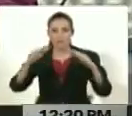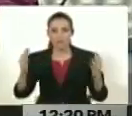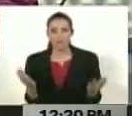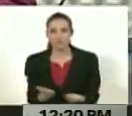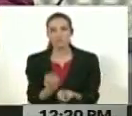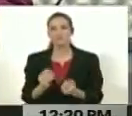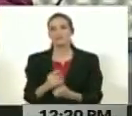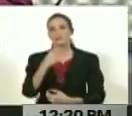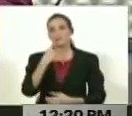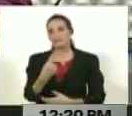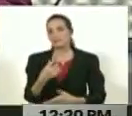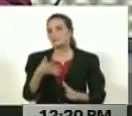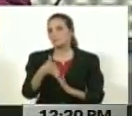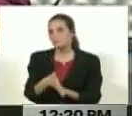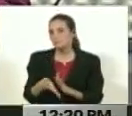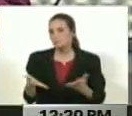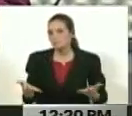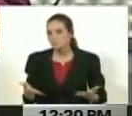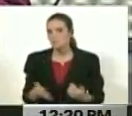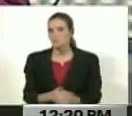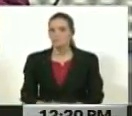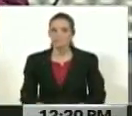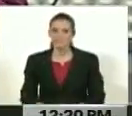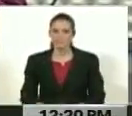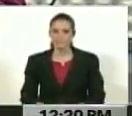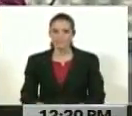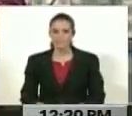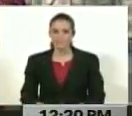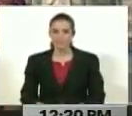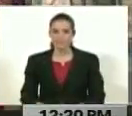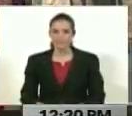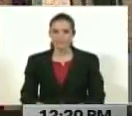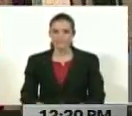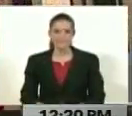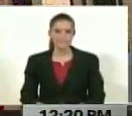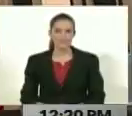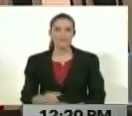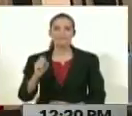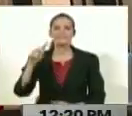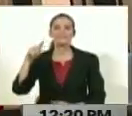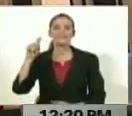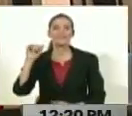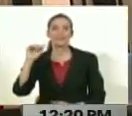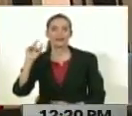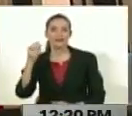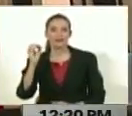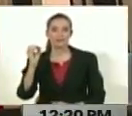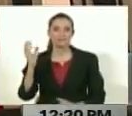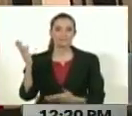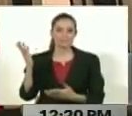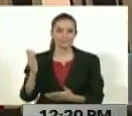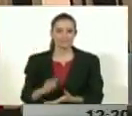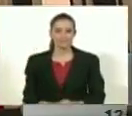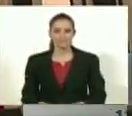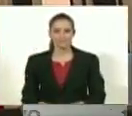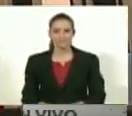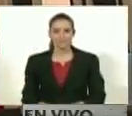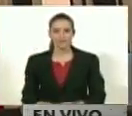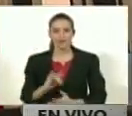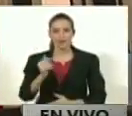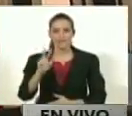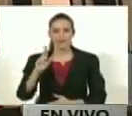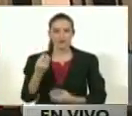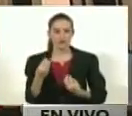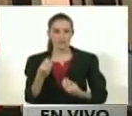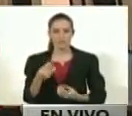¿Qué me dice nuestro, yo le digo Santiago Key, porque allá la, Javier Key, ¿cómo